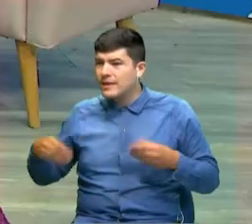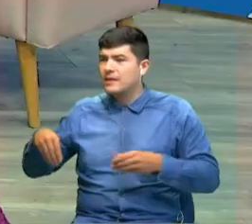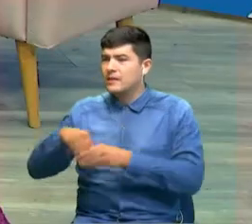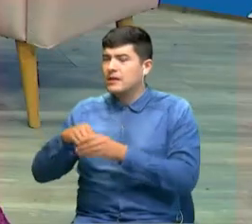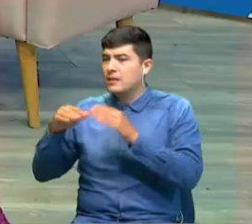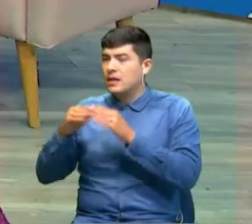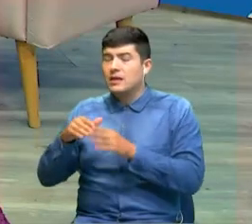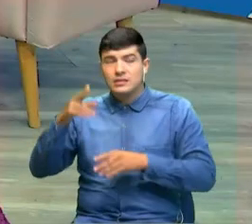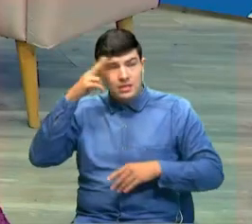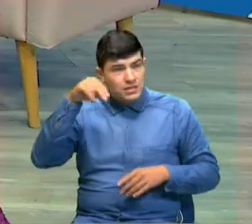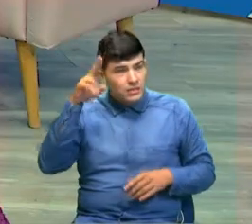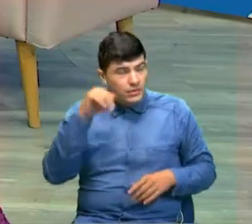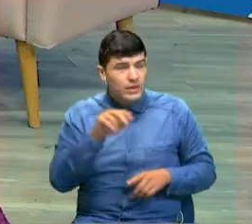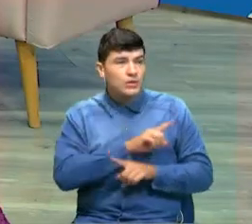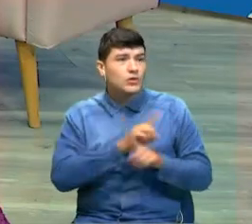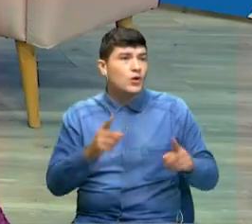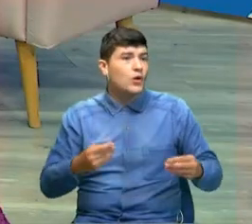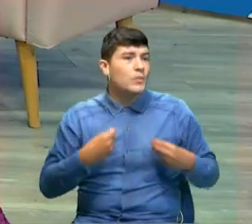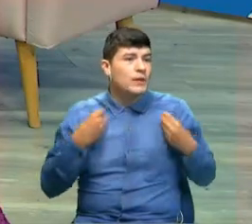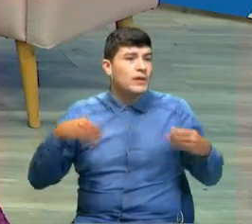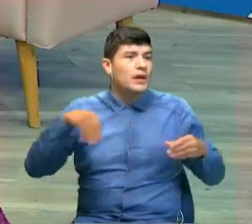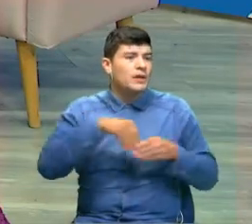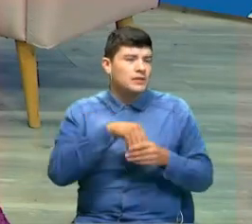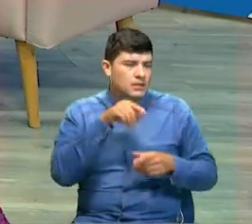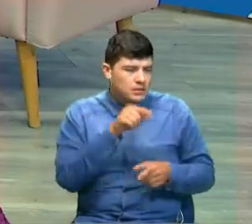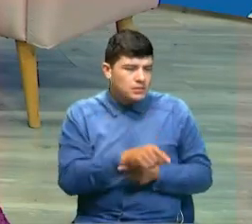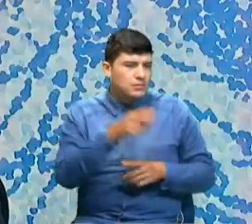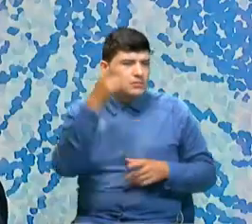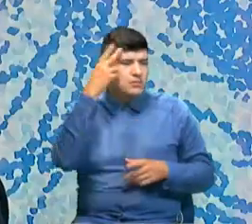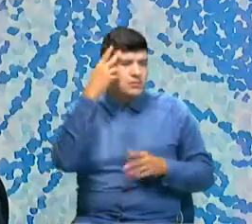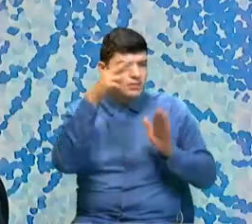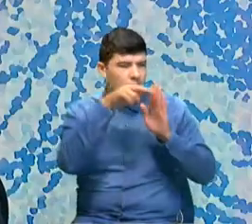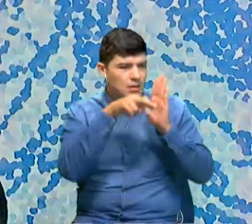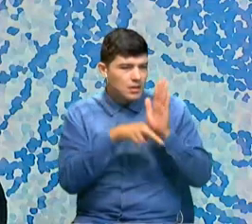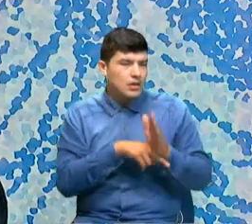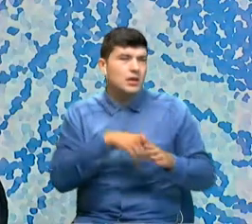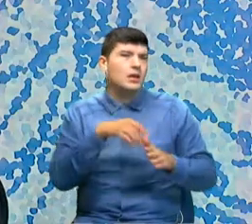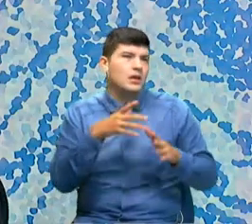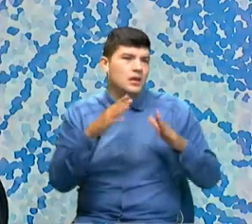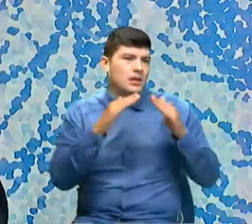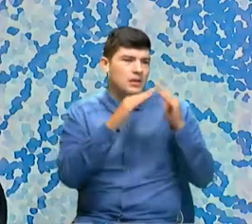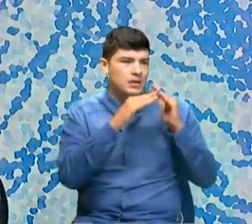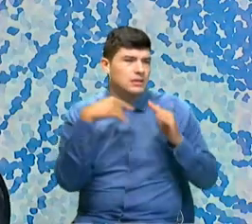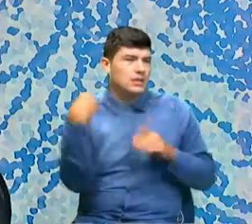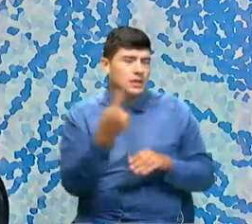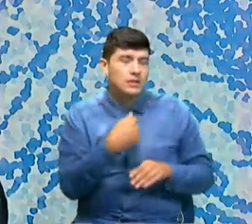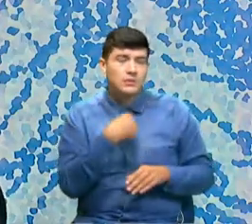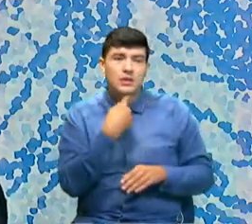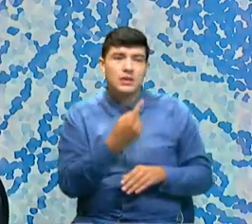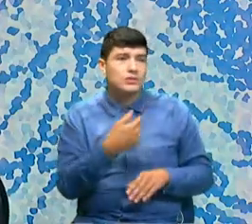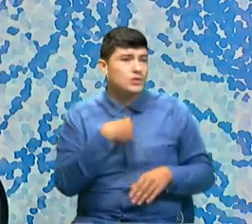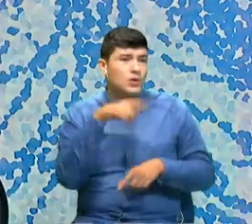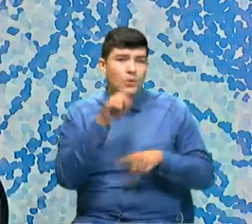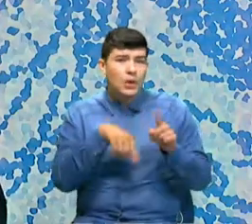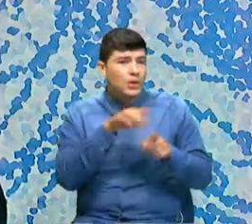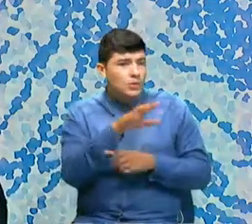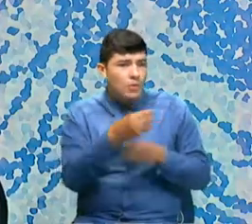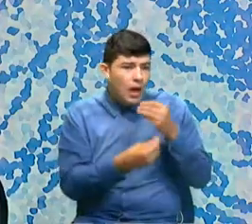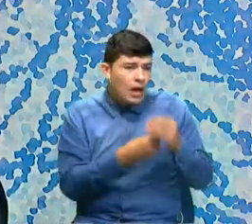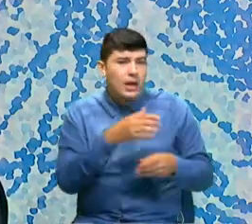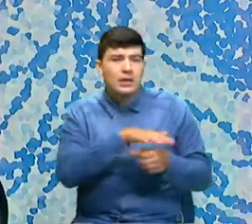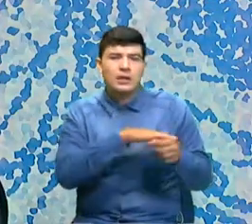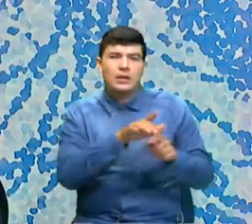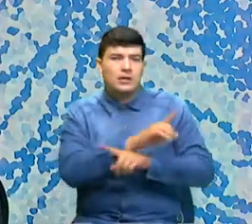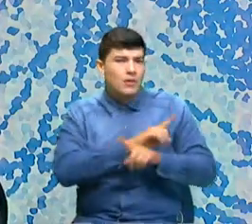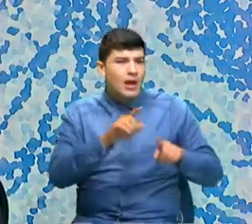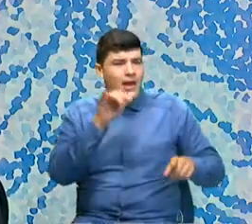no reside allá, lo más lógico es que se someta a las normas de la copropiedad. Yo uh-huh. no puedo decirle, haga tal situación. No, esas